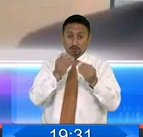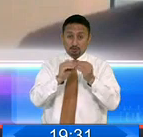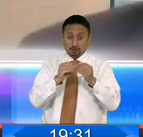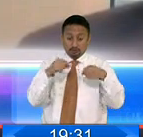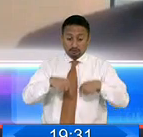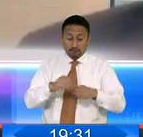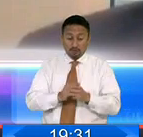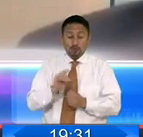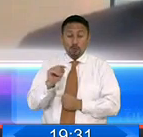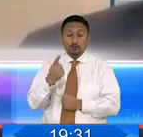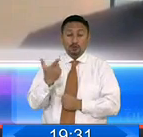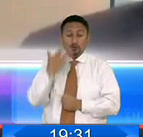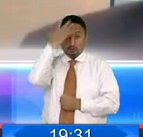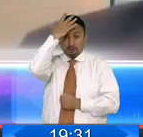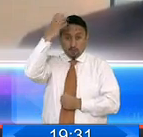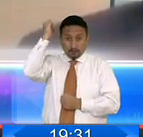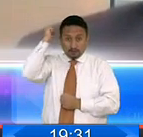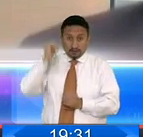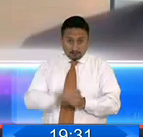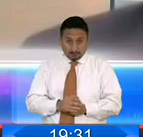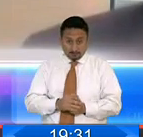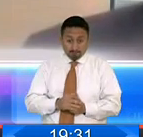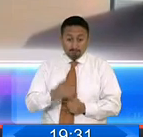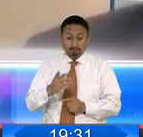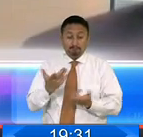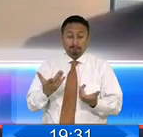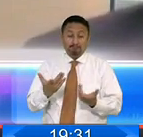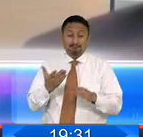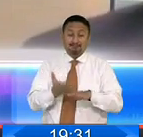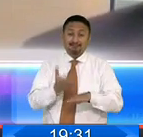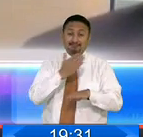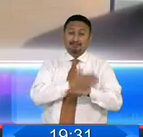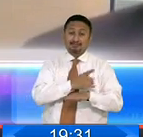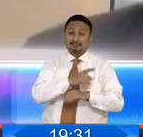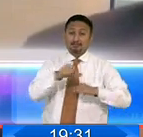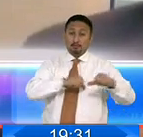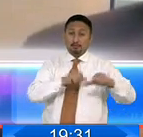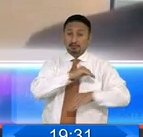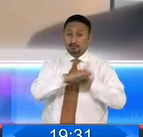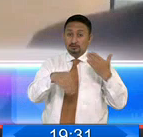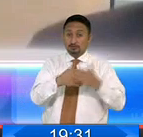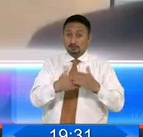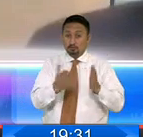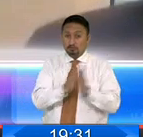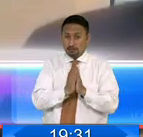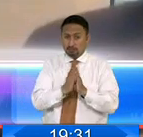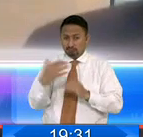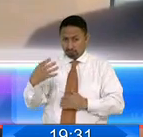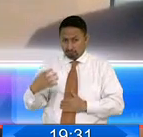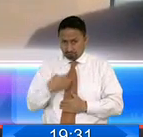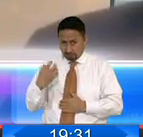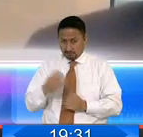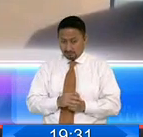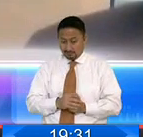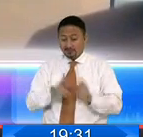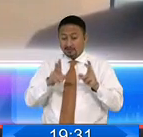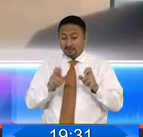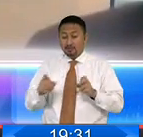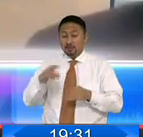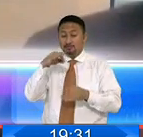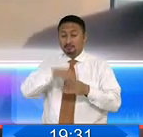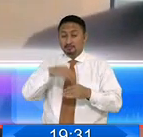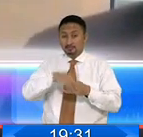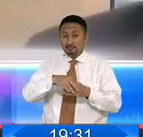opción que le queda ahí a cooper es por cuanto todas las instancias administrativas de reclamación en cuanto a resultados